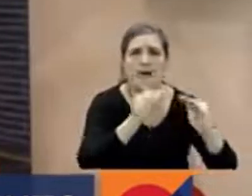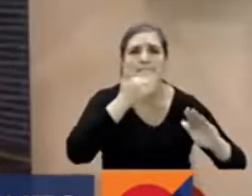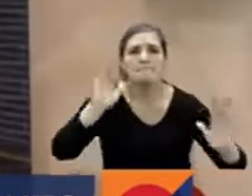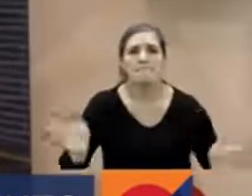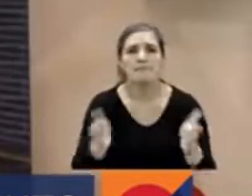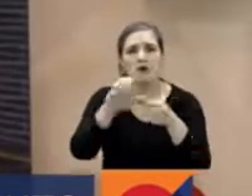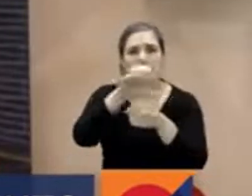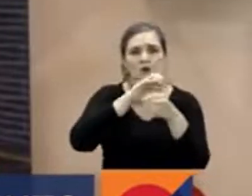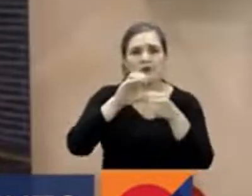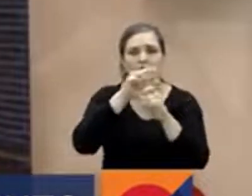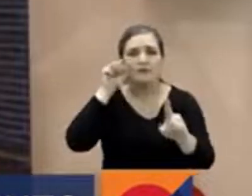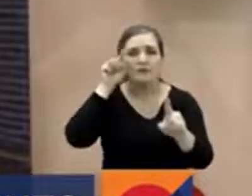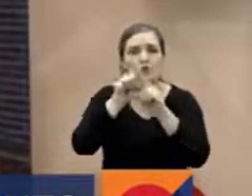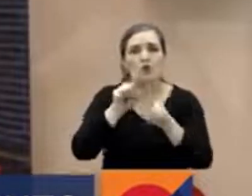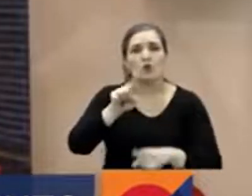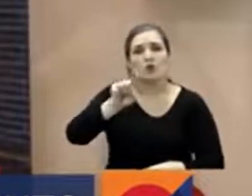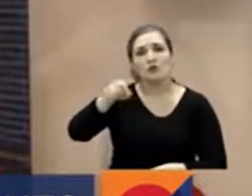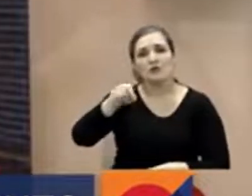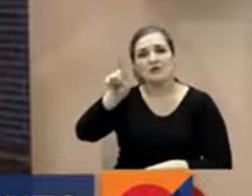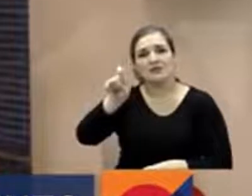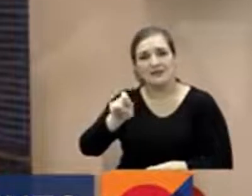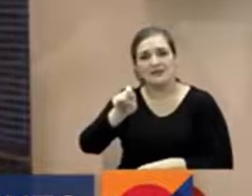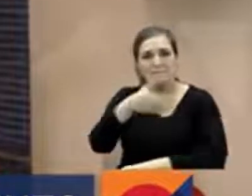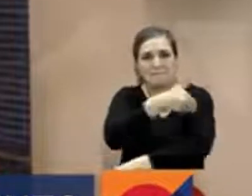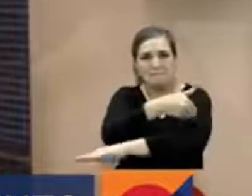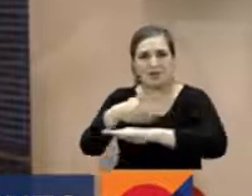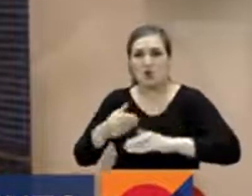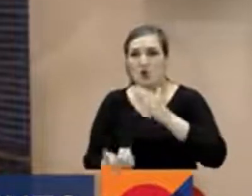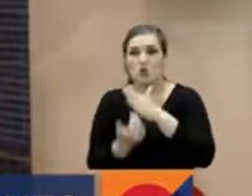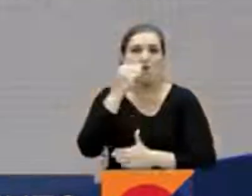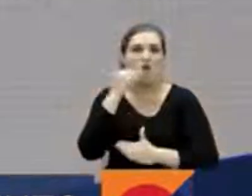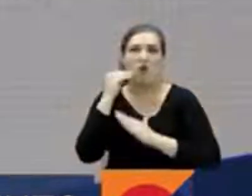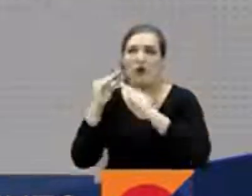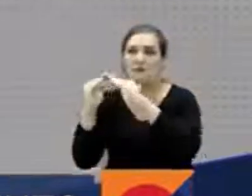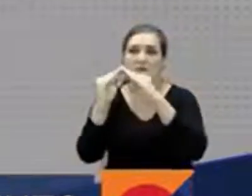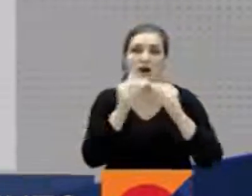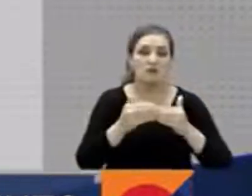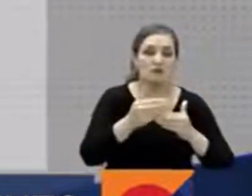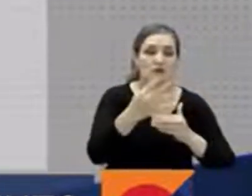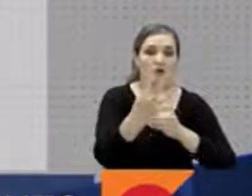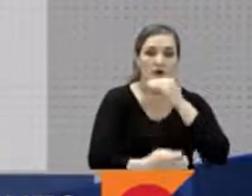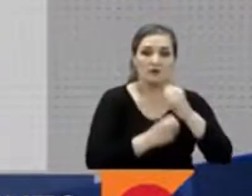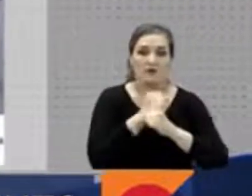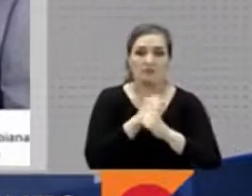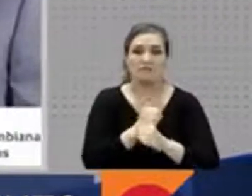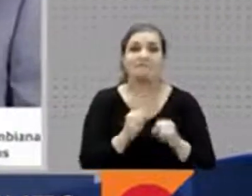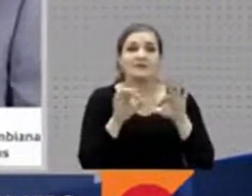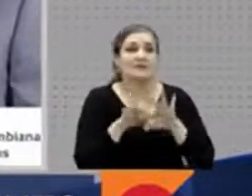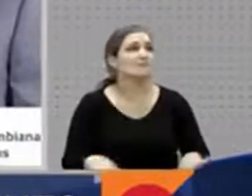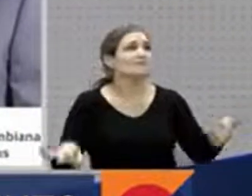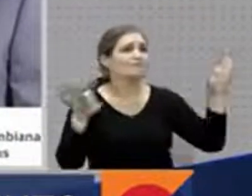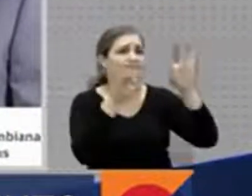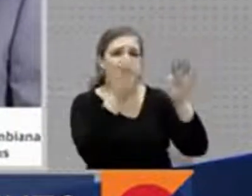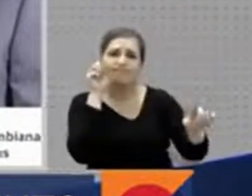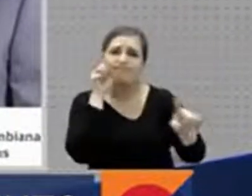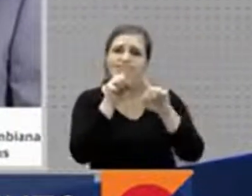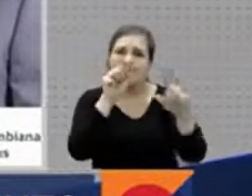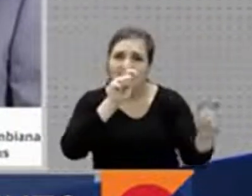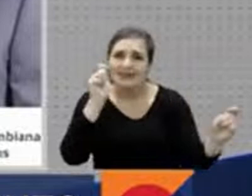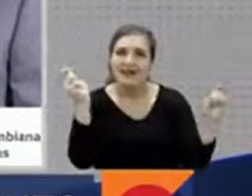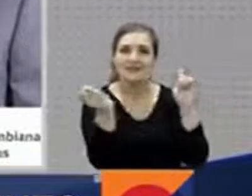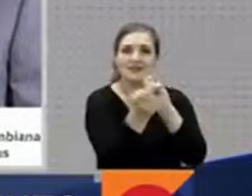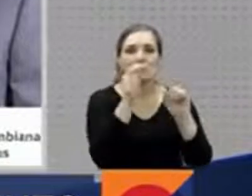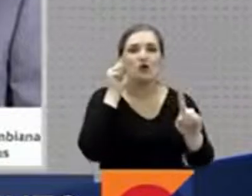el 1.6 millones de hogares que se crearán en los próximos 4 años. Resaltamos la importancia de avanzar en una transición